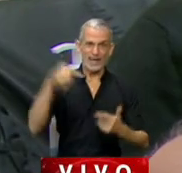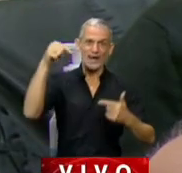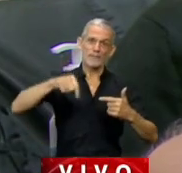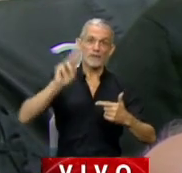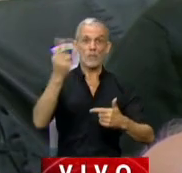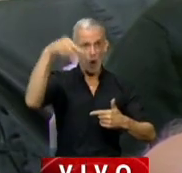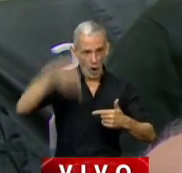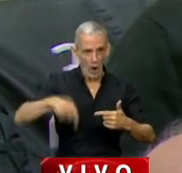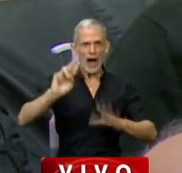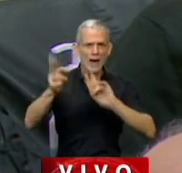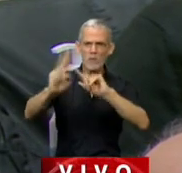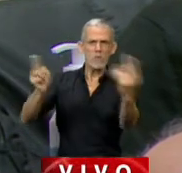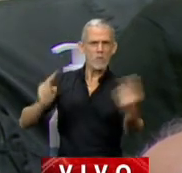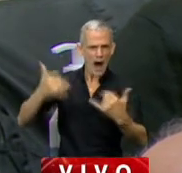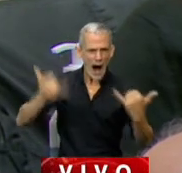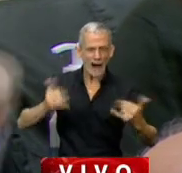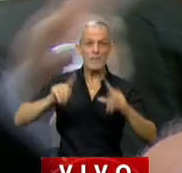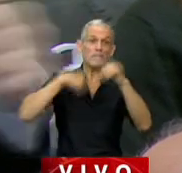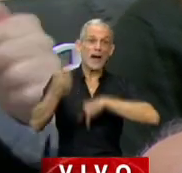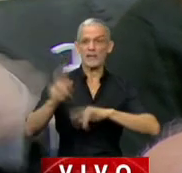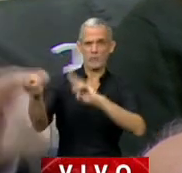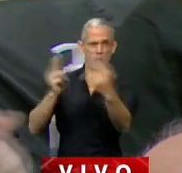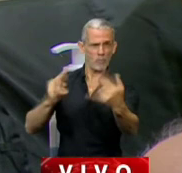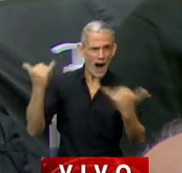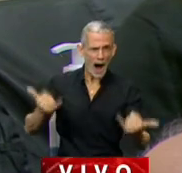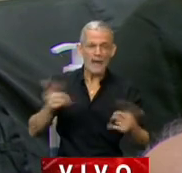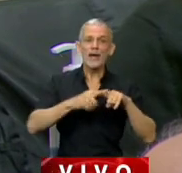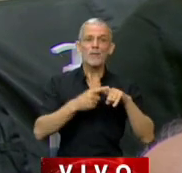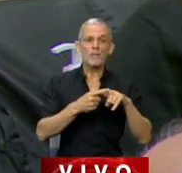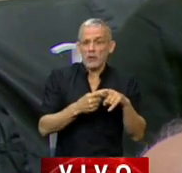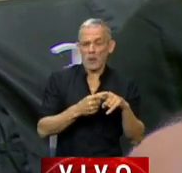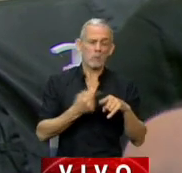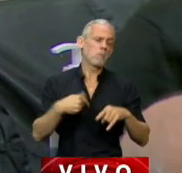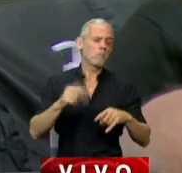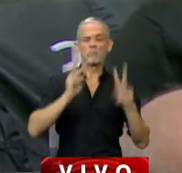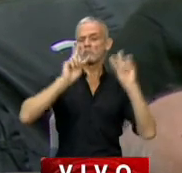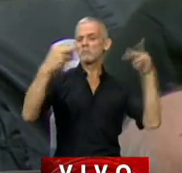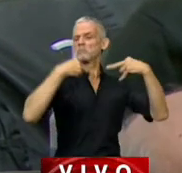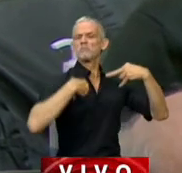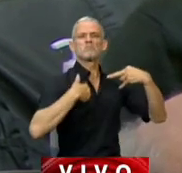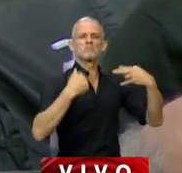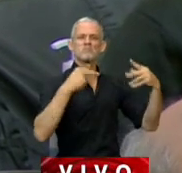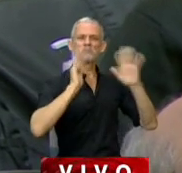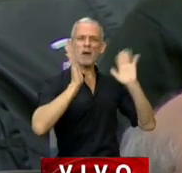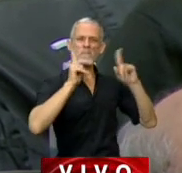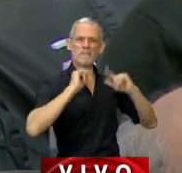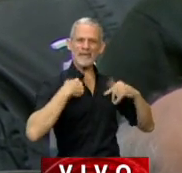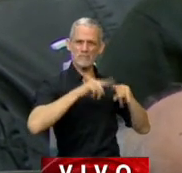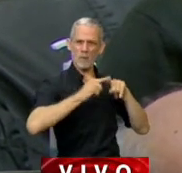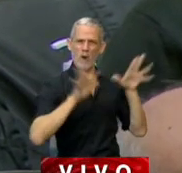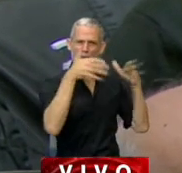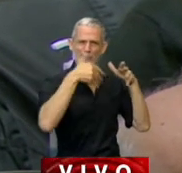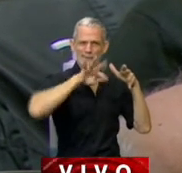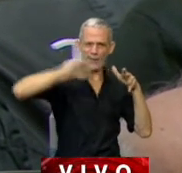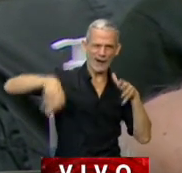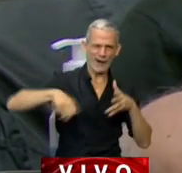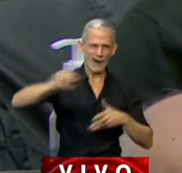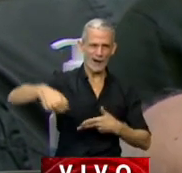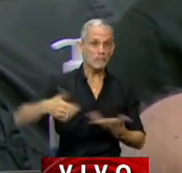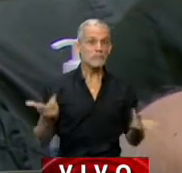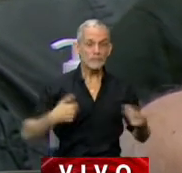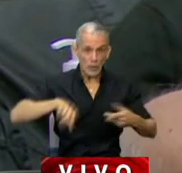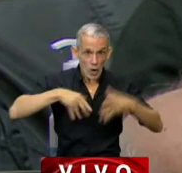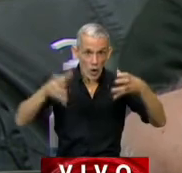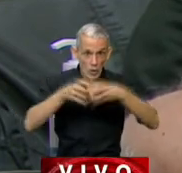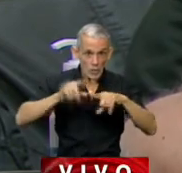hubo muertos hoy y va a haber muertos mañana y la política se sigue mirando el ombligo. Por lo tanto, nosotros desde La